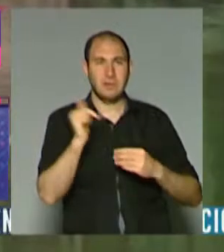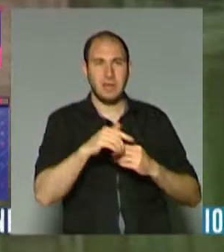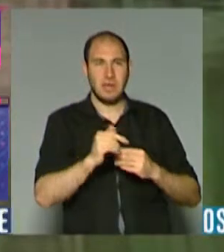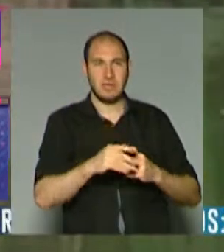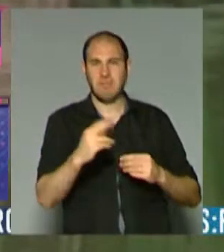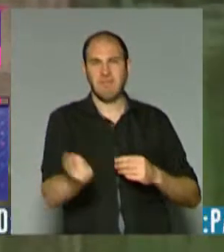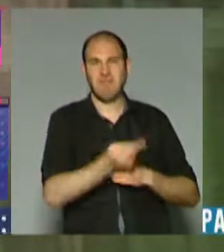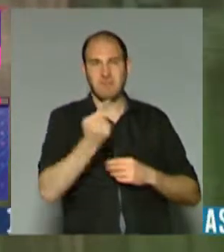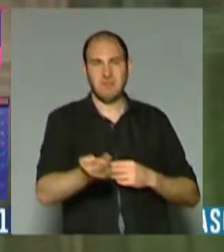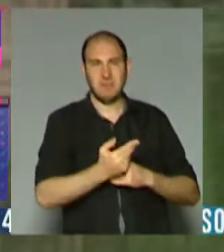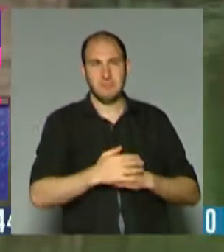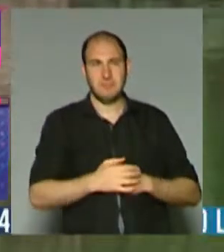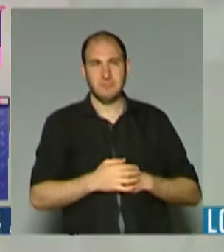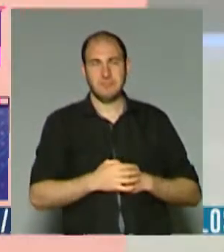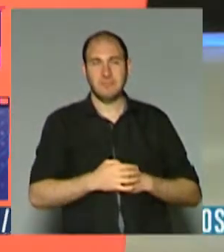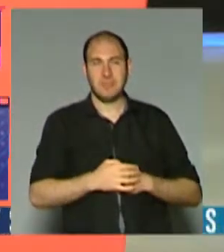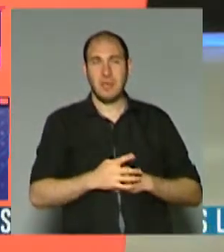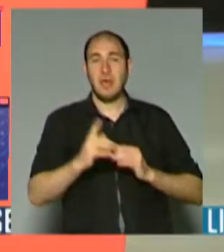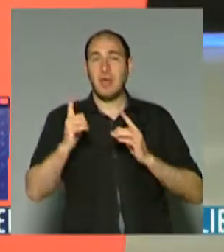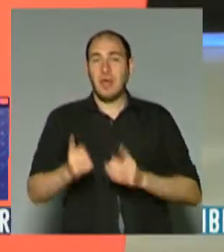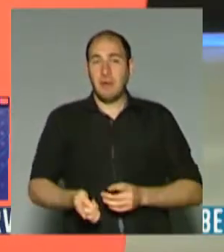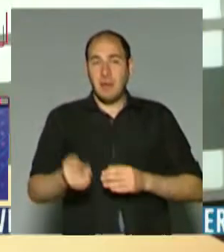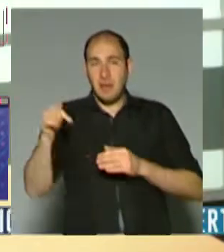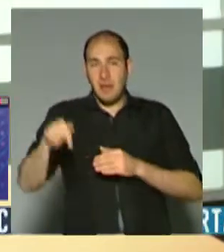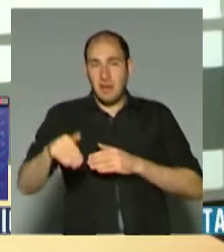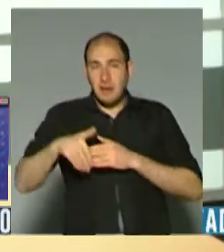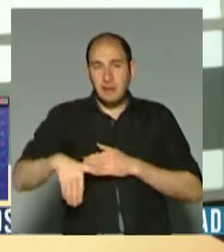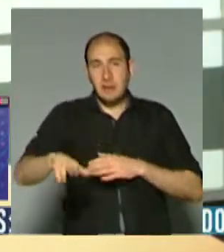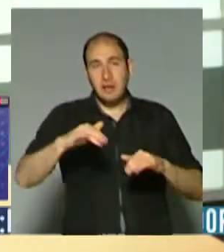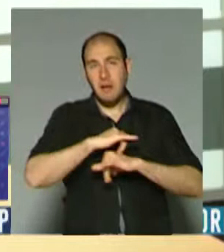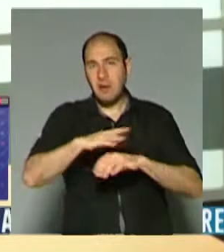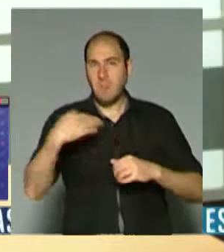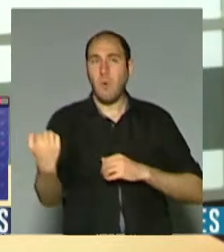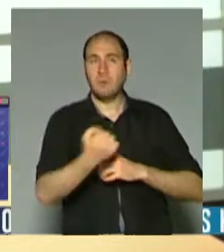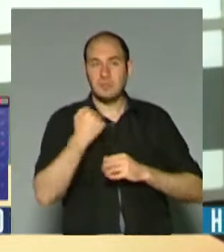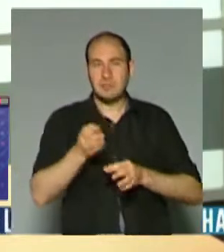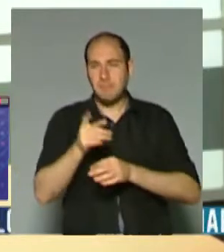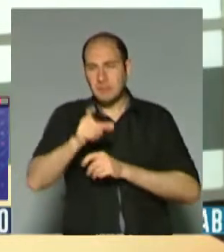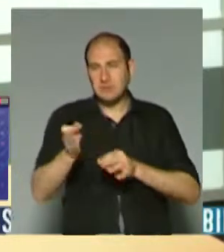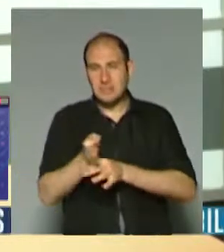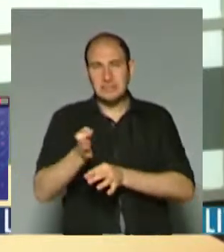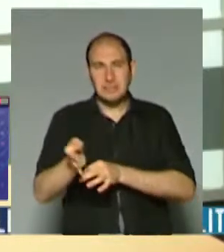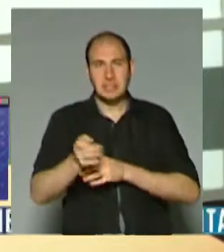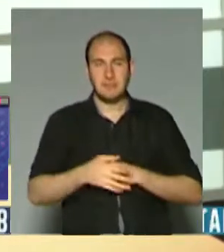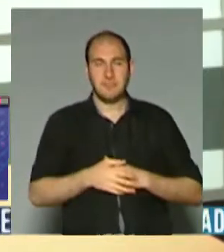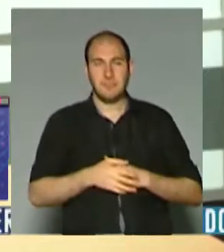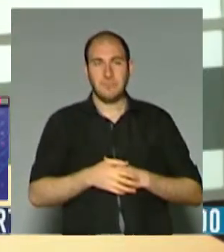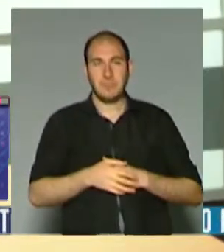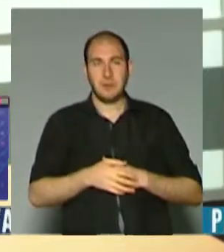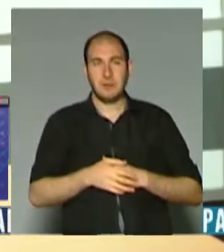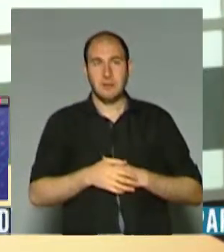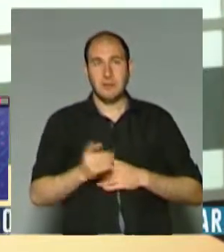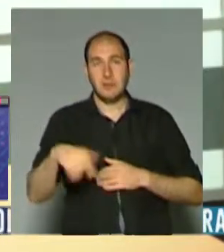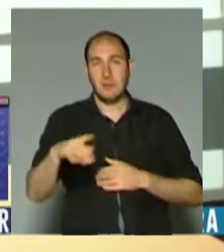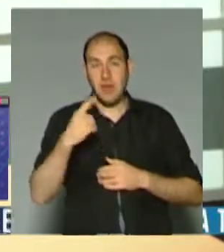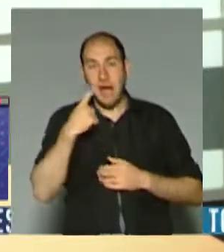totalmente innecesarios. Absolutamente. Y además, a partir de eso, bueno, una campaña fuerte para reeducar a la gente. Exactamente. Porque, te van a tener que